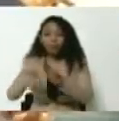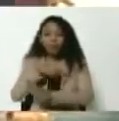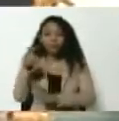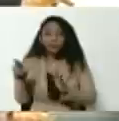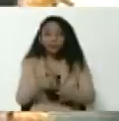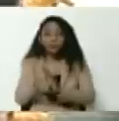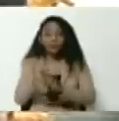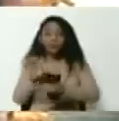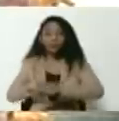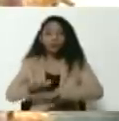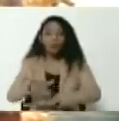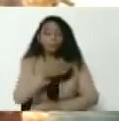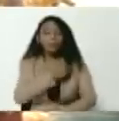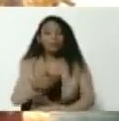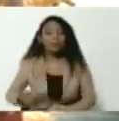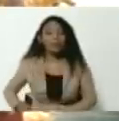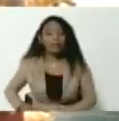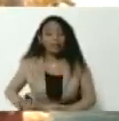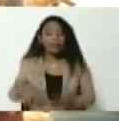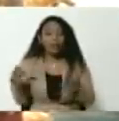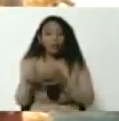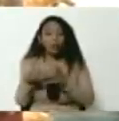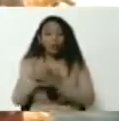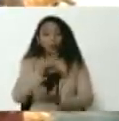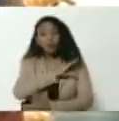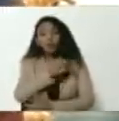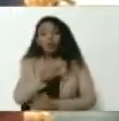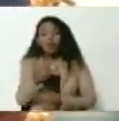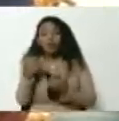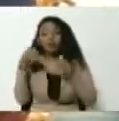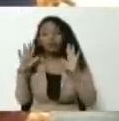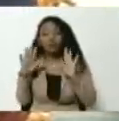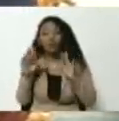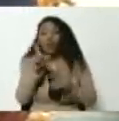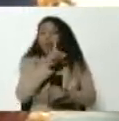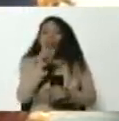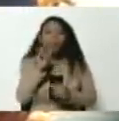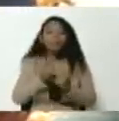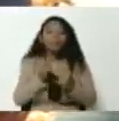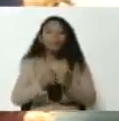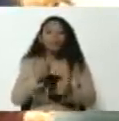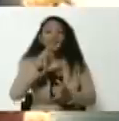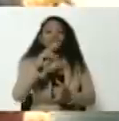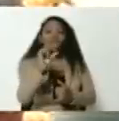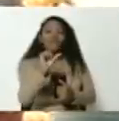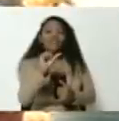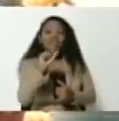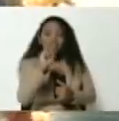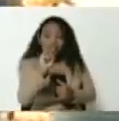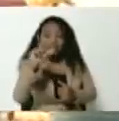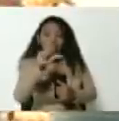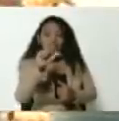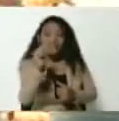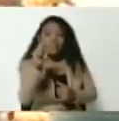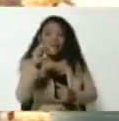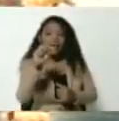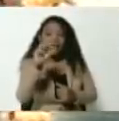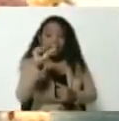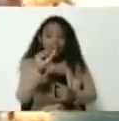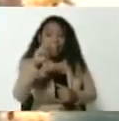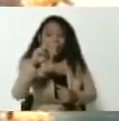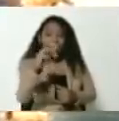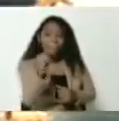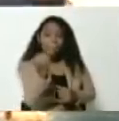incluido el llamado presidente de la junta directiva, un tal señor Villasmil, asustado como estaba por ese nivel